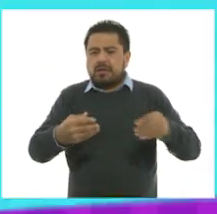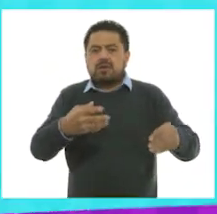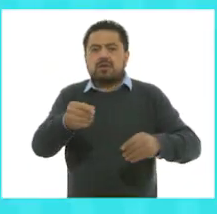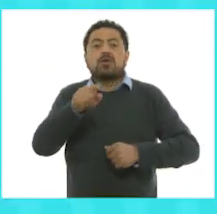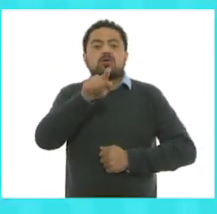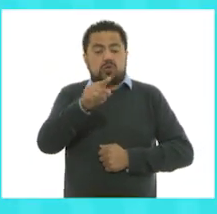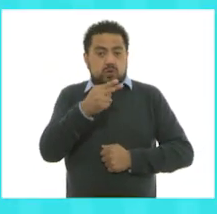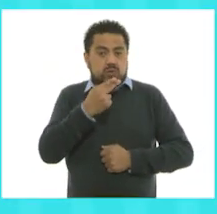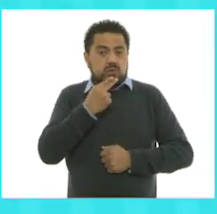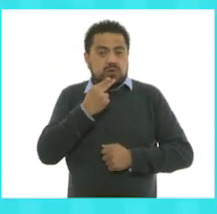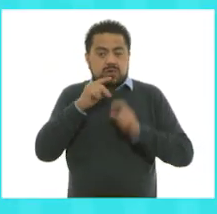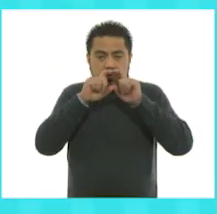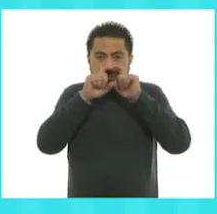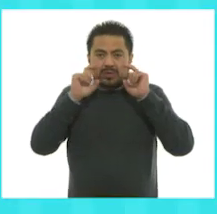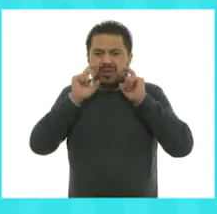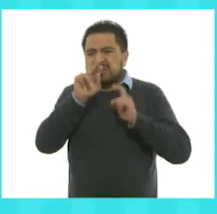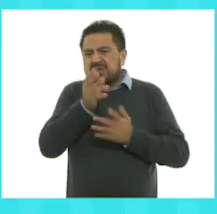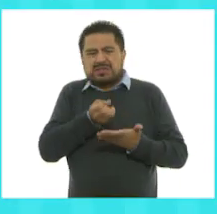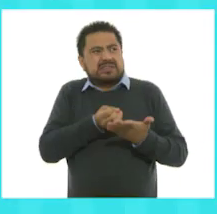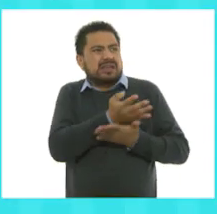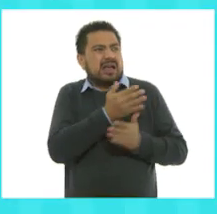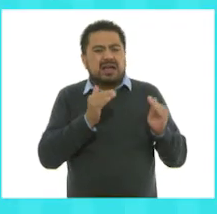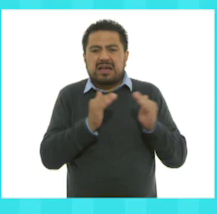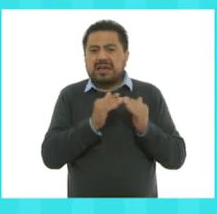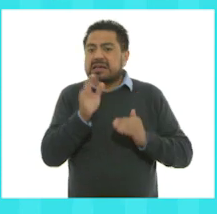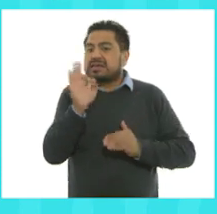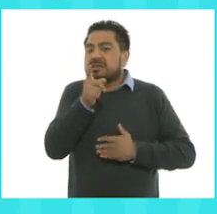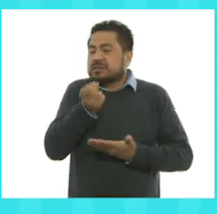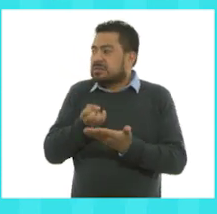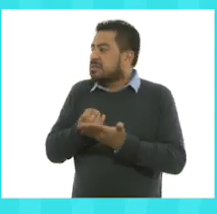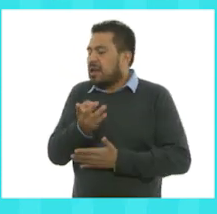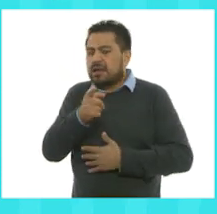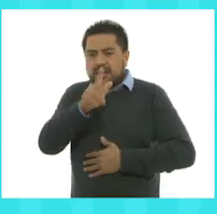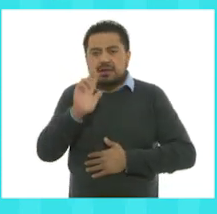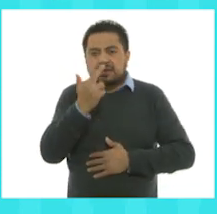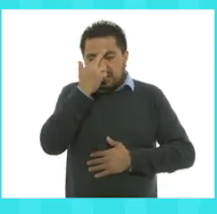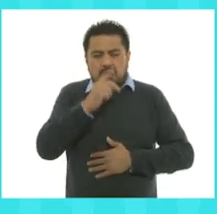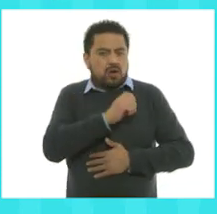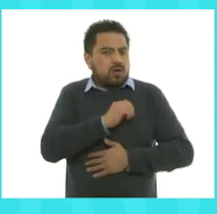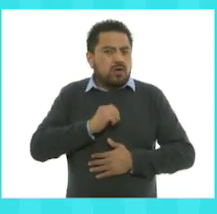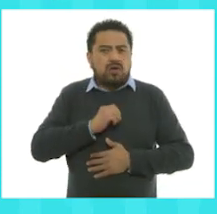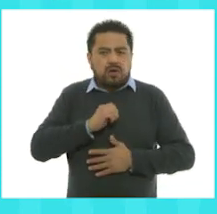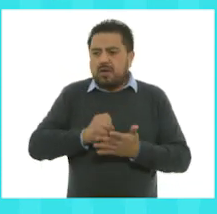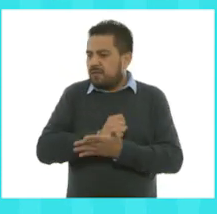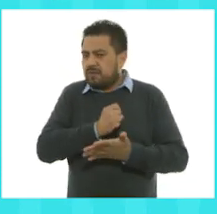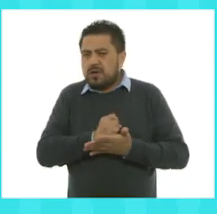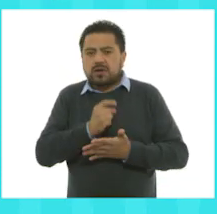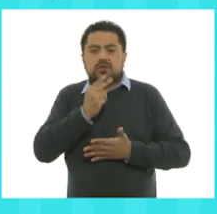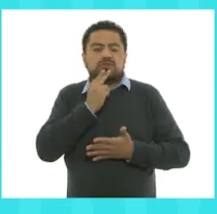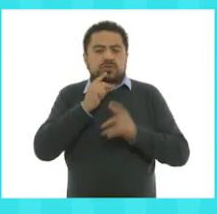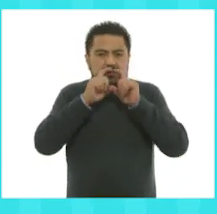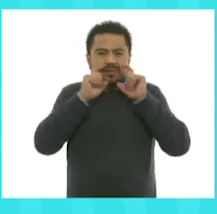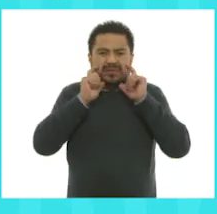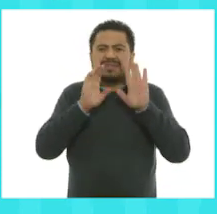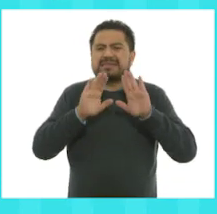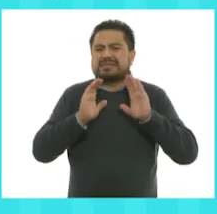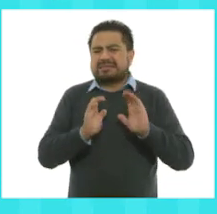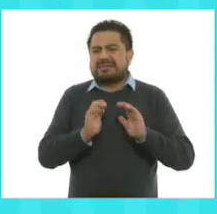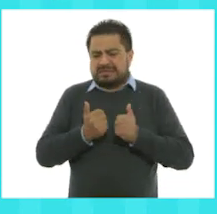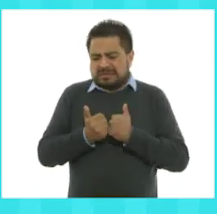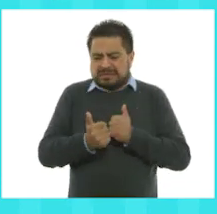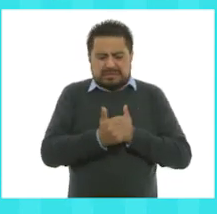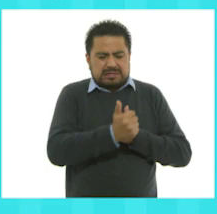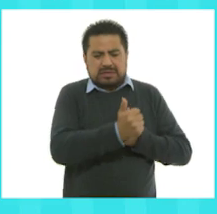Utiliza cubrebocas. No salgas de casa. Si tienes que hacerlo, recuerda que es obligatorio utilizarlo. Mantén una distancia mínima de